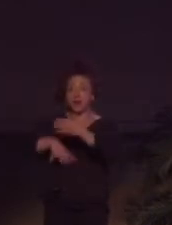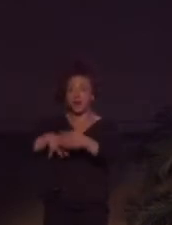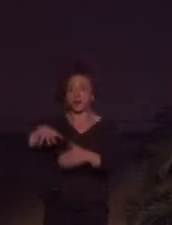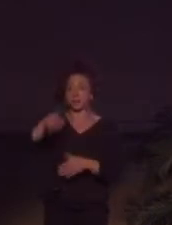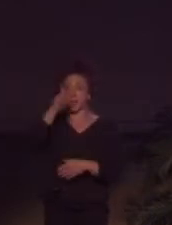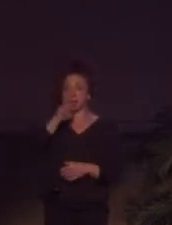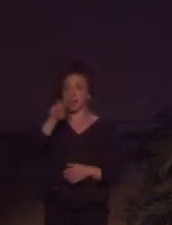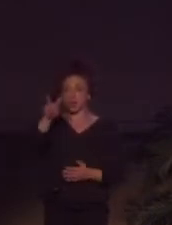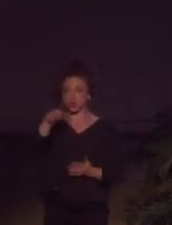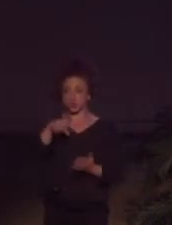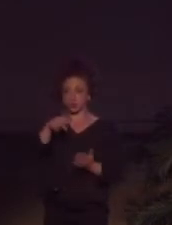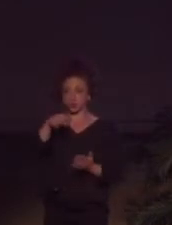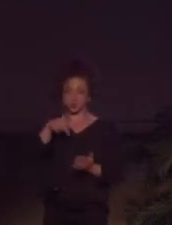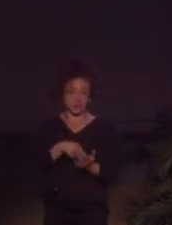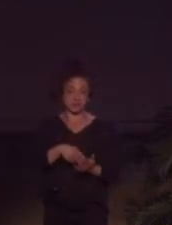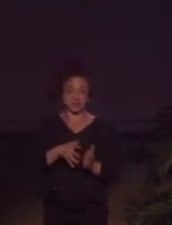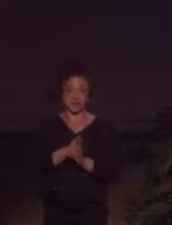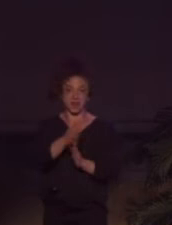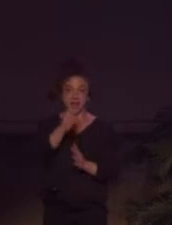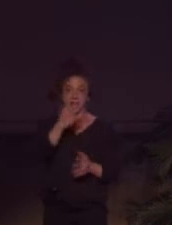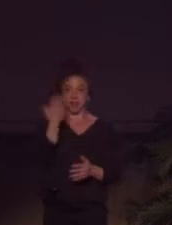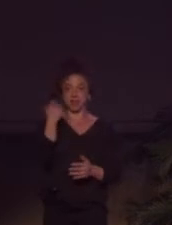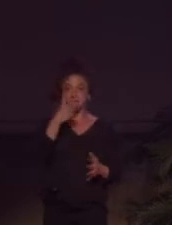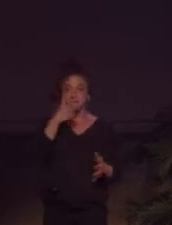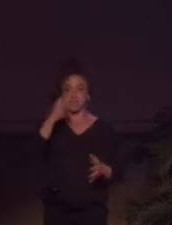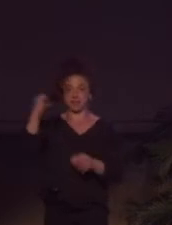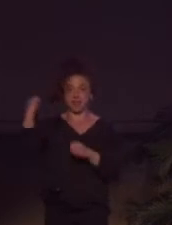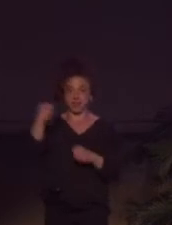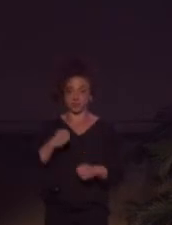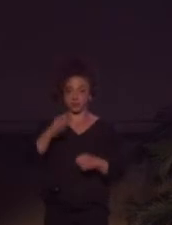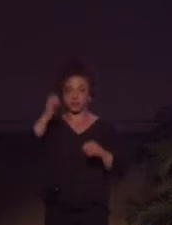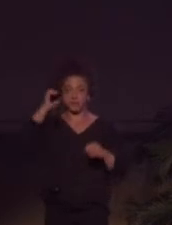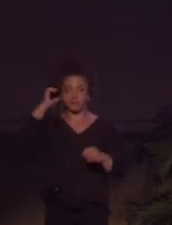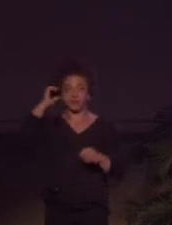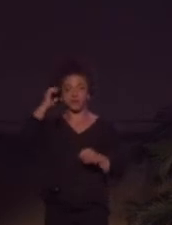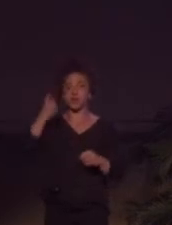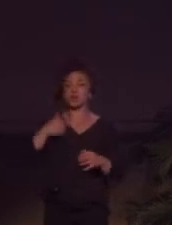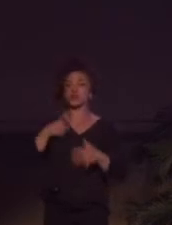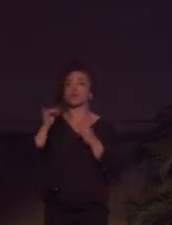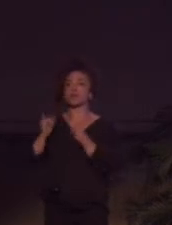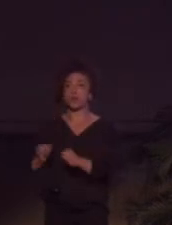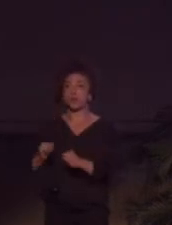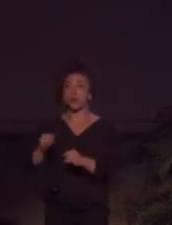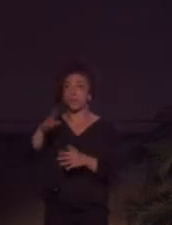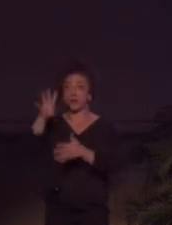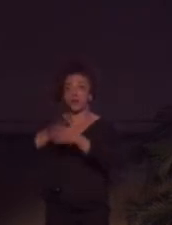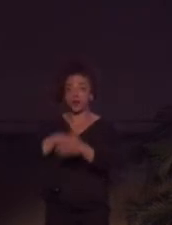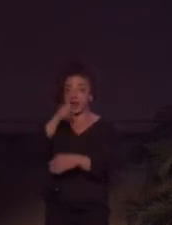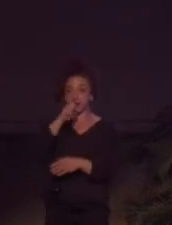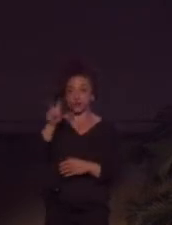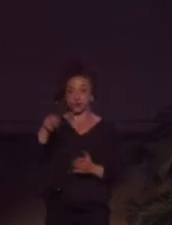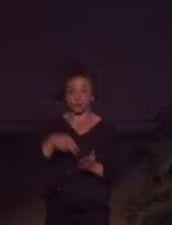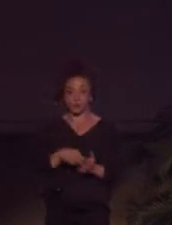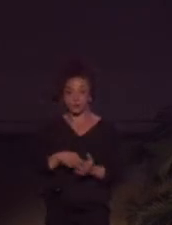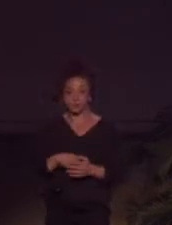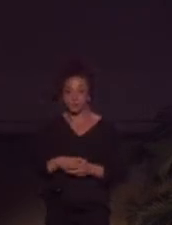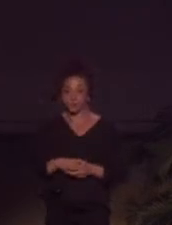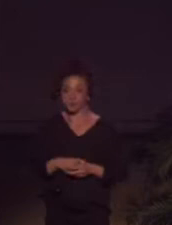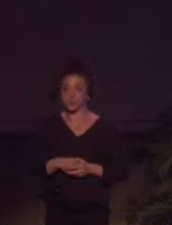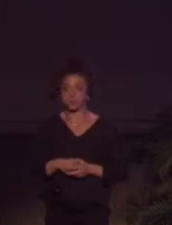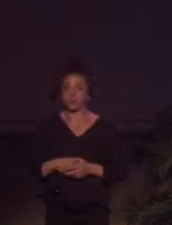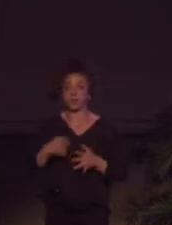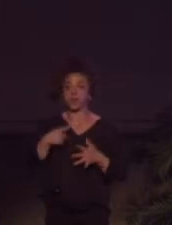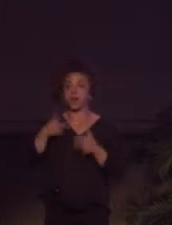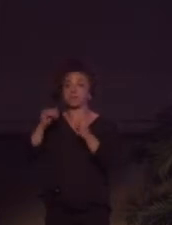20 años atrás. Para que os hagáis una idea de todo esto, yo llego a Barcelona en el año 2000, digamos, y llego de mi pueblo y llego a